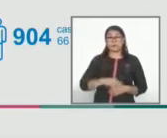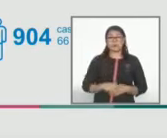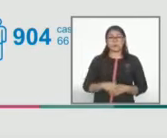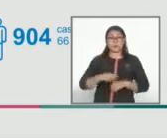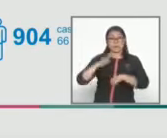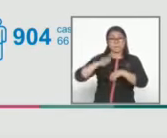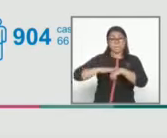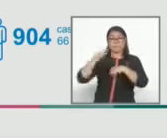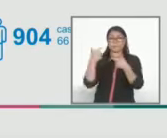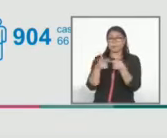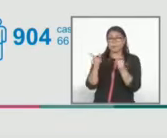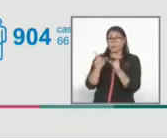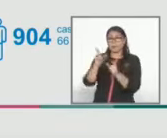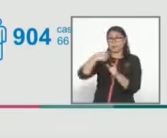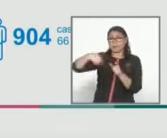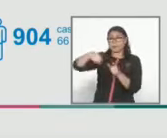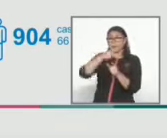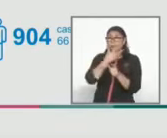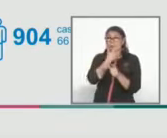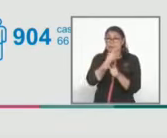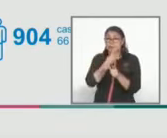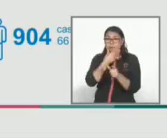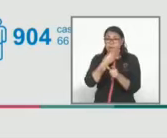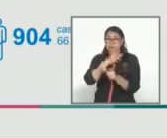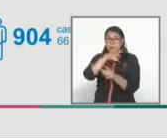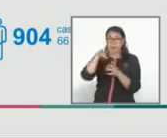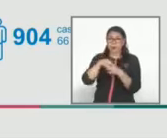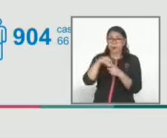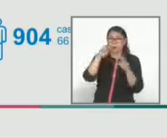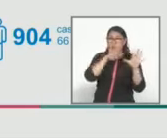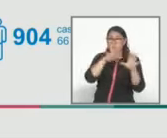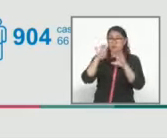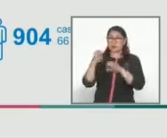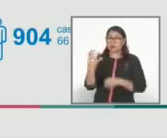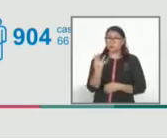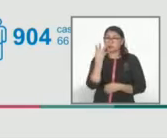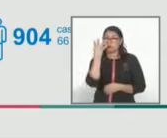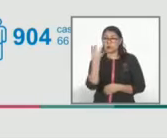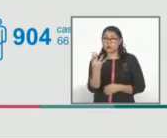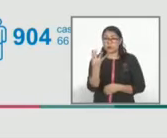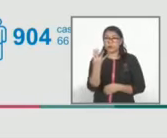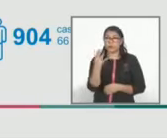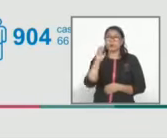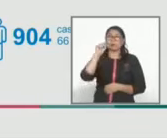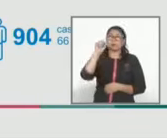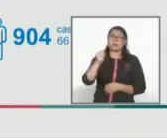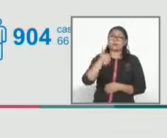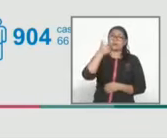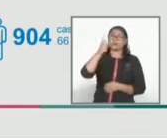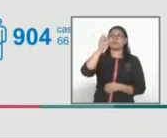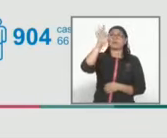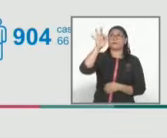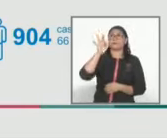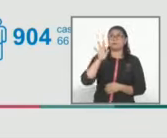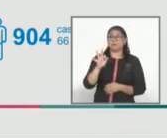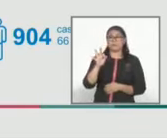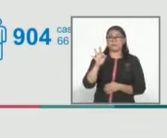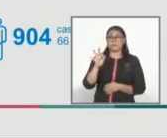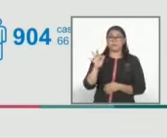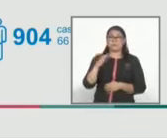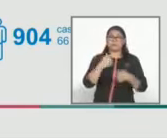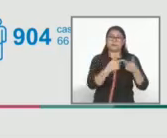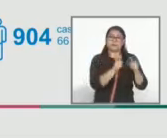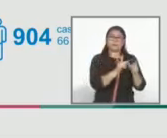mayor frecuencia en hombres, en un total de 904, lo que representa el 66% del total,